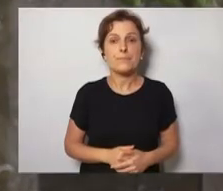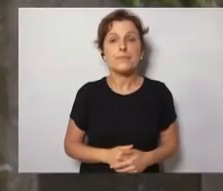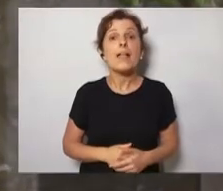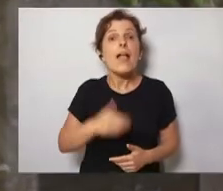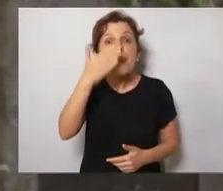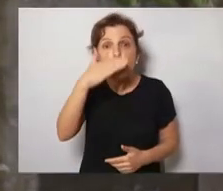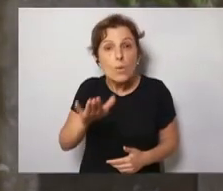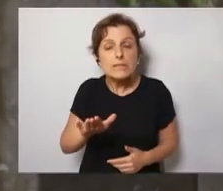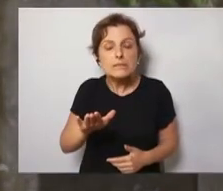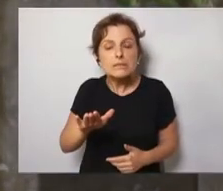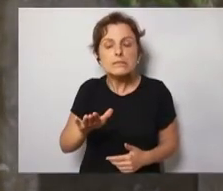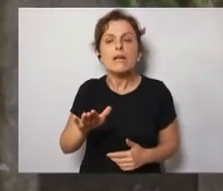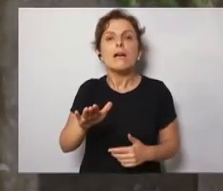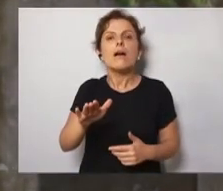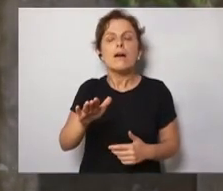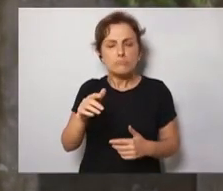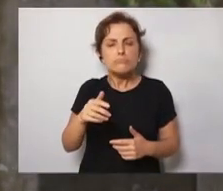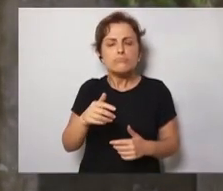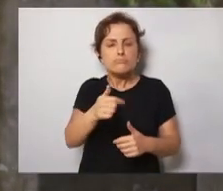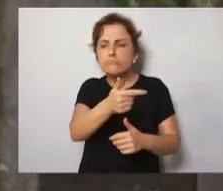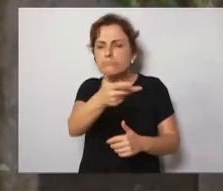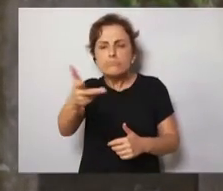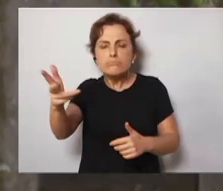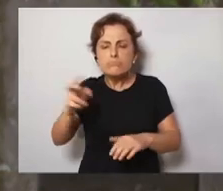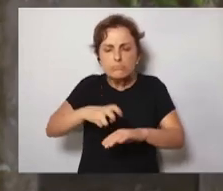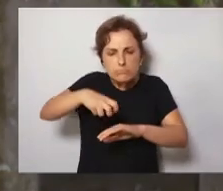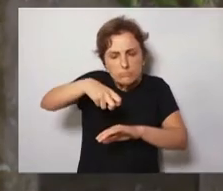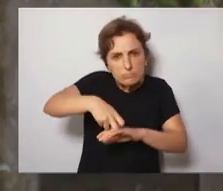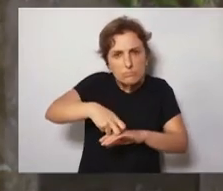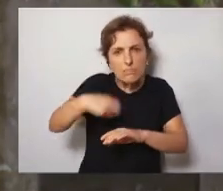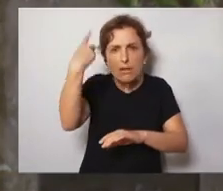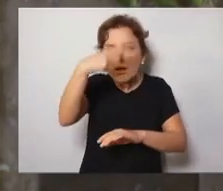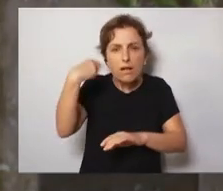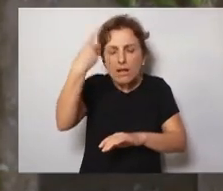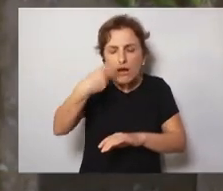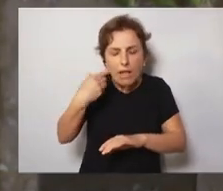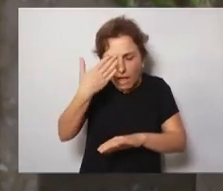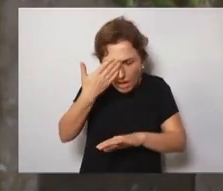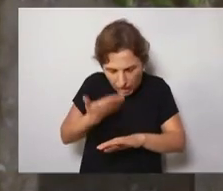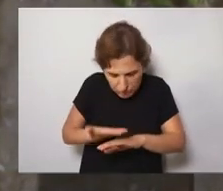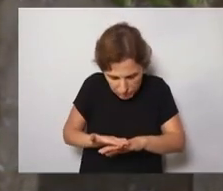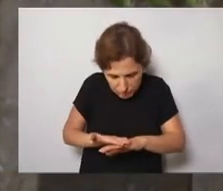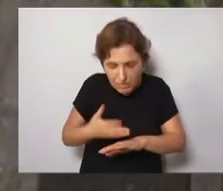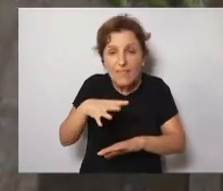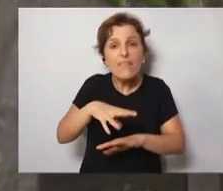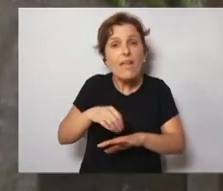luego se inclinaron y se postraron delante del señor con el rostro en tierra